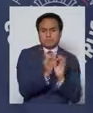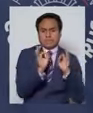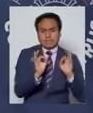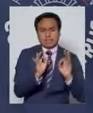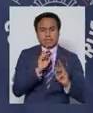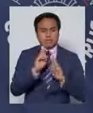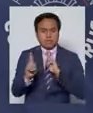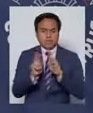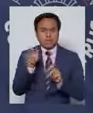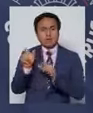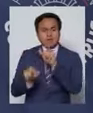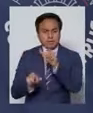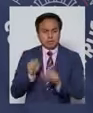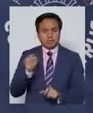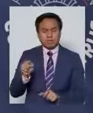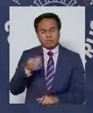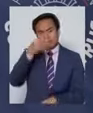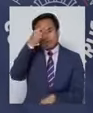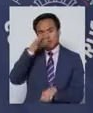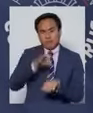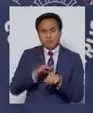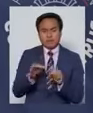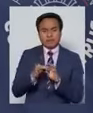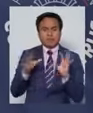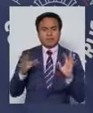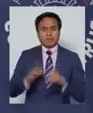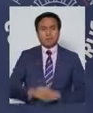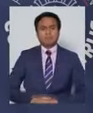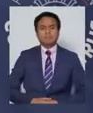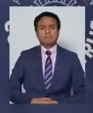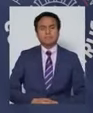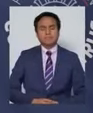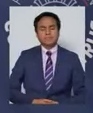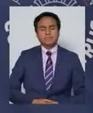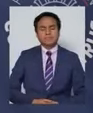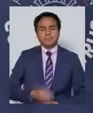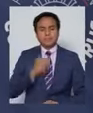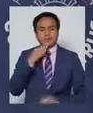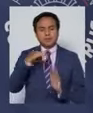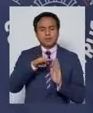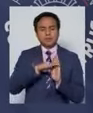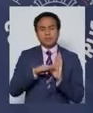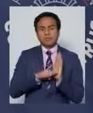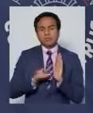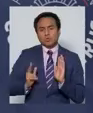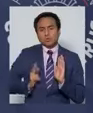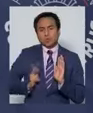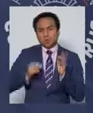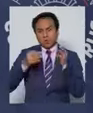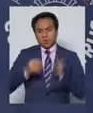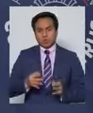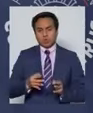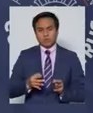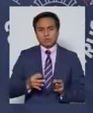aquellas personas que se enferman gravemente. Con respecto a los protocolos